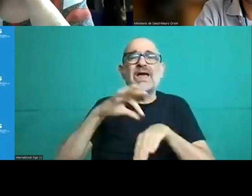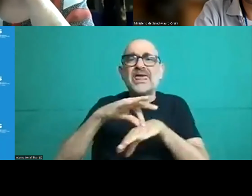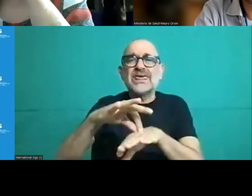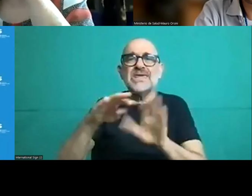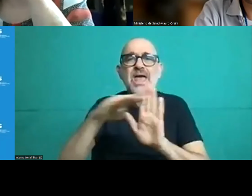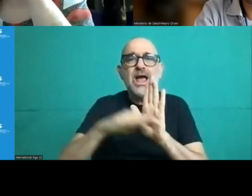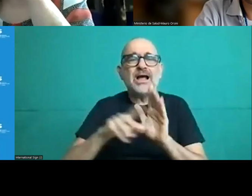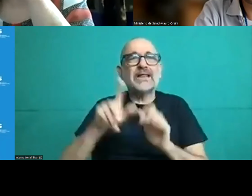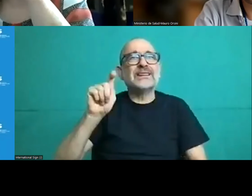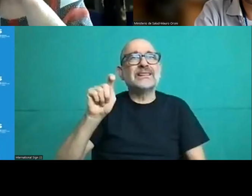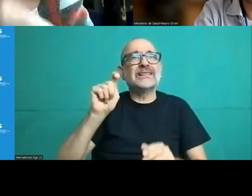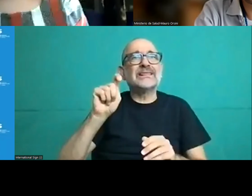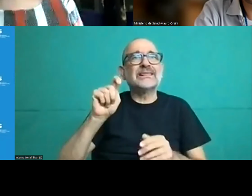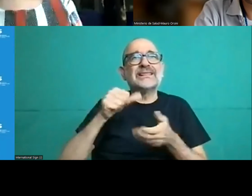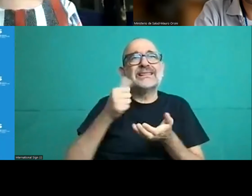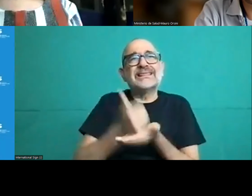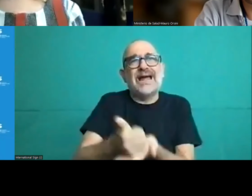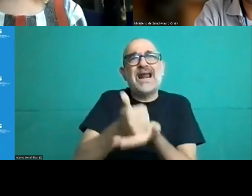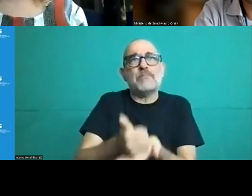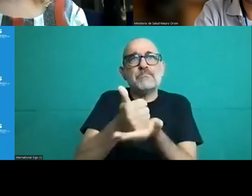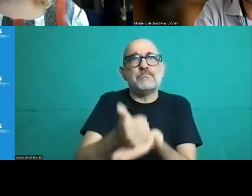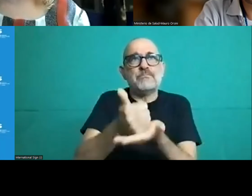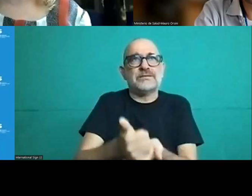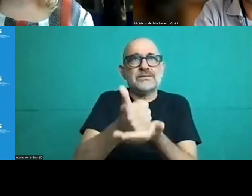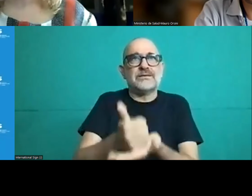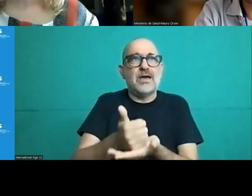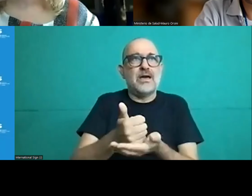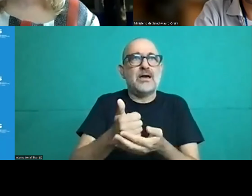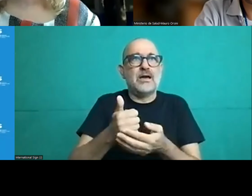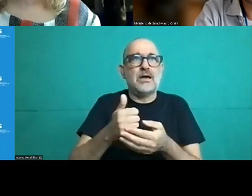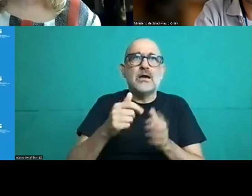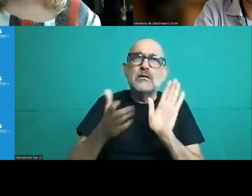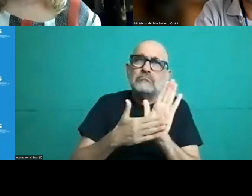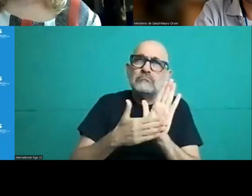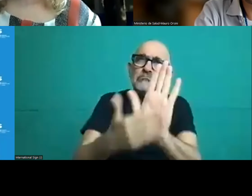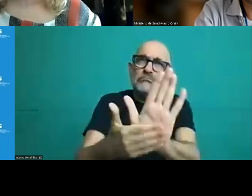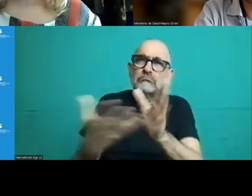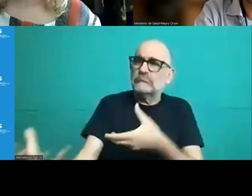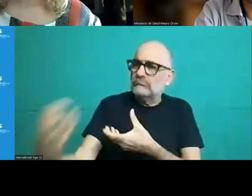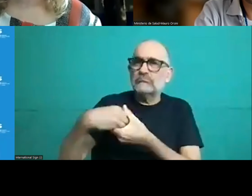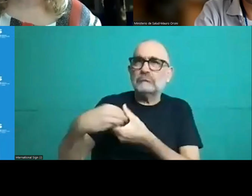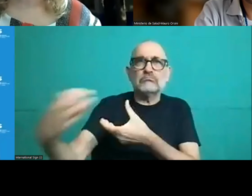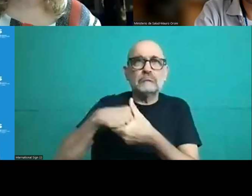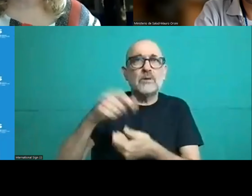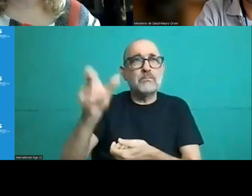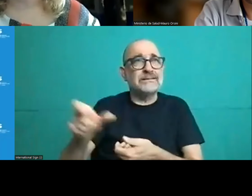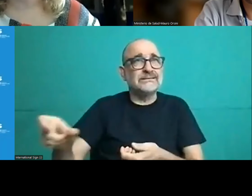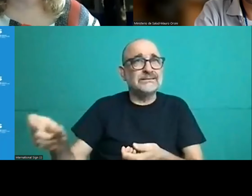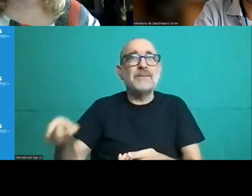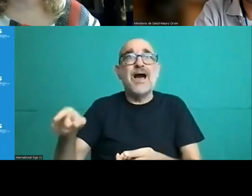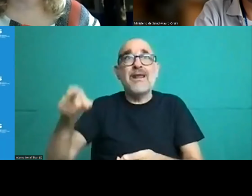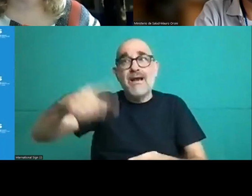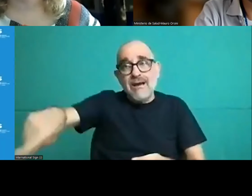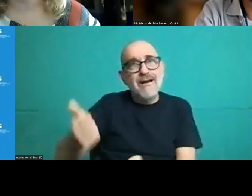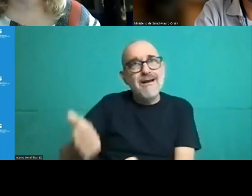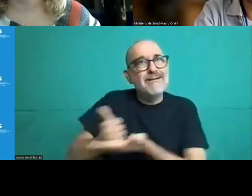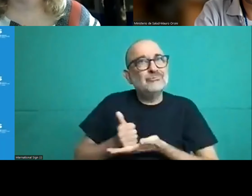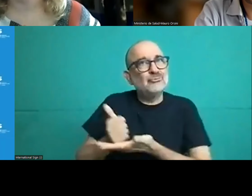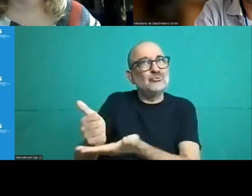su perspectiva y en qué fallamos nosotros cuando desarrollamos estas guías. Cuando hacemos, por ejemplo, investigación en los